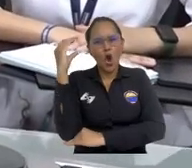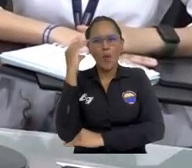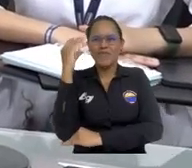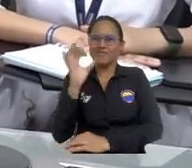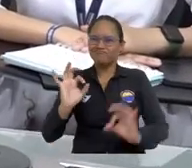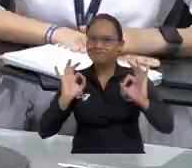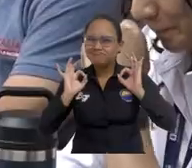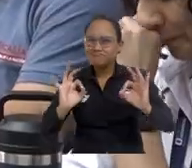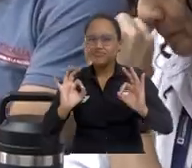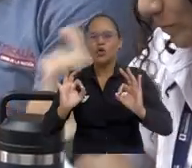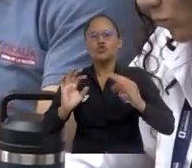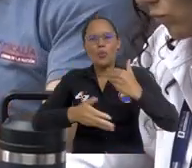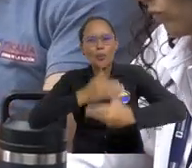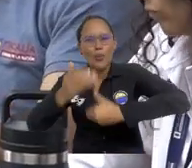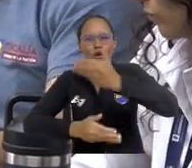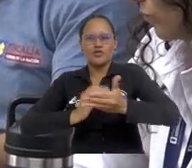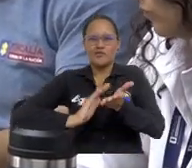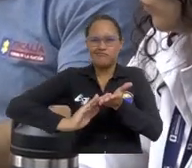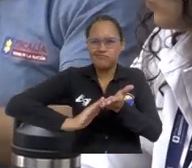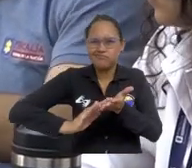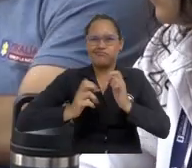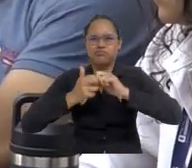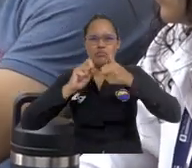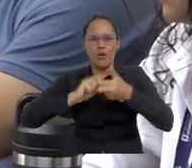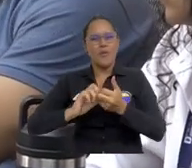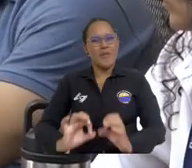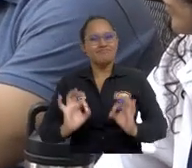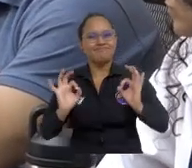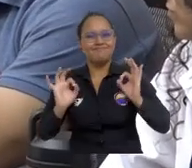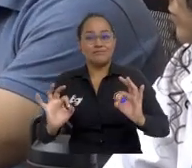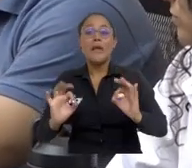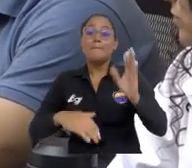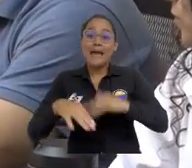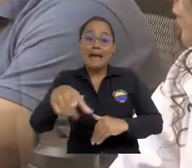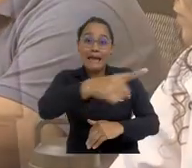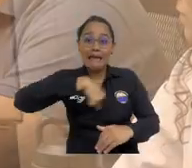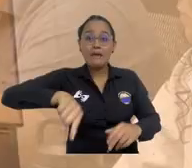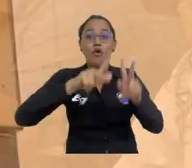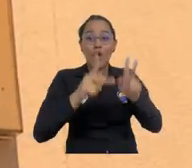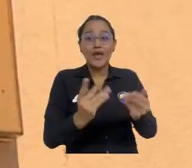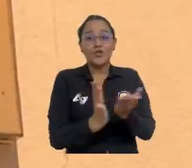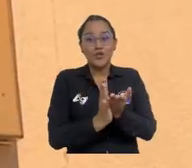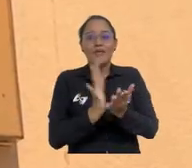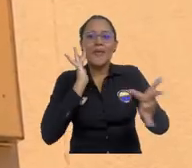mediación penal en Colombia y regular la remisión y el trámite restaurativo de conflictos